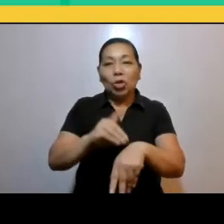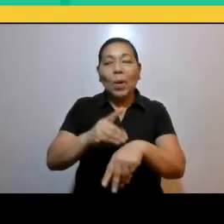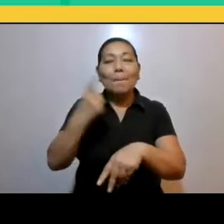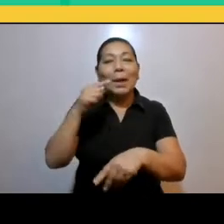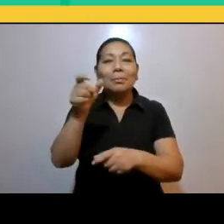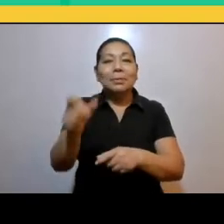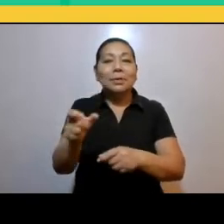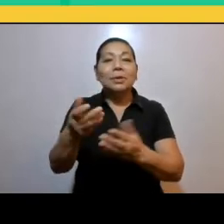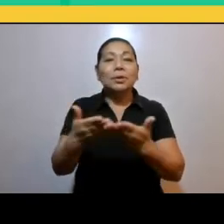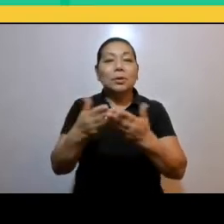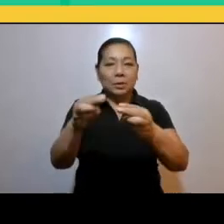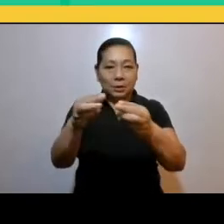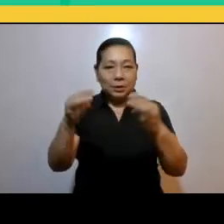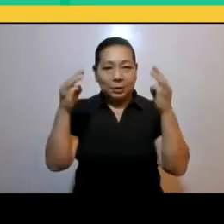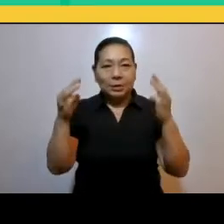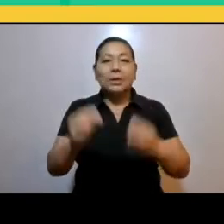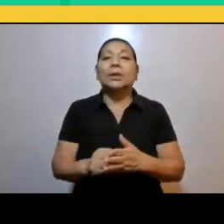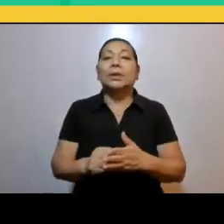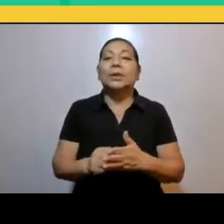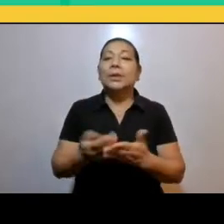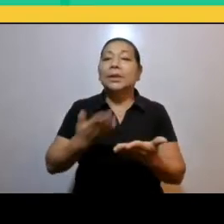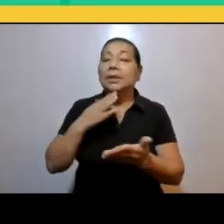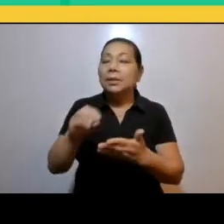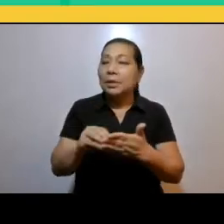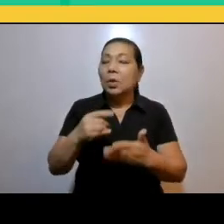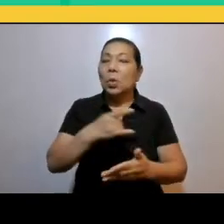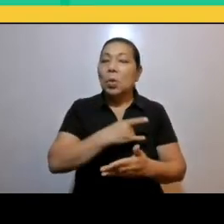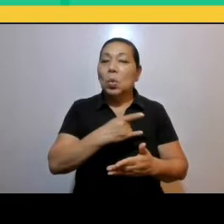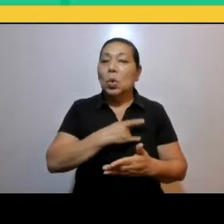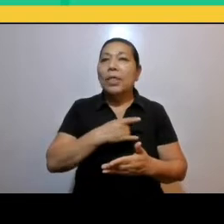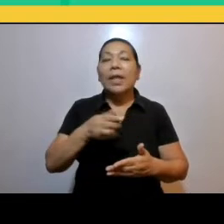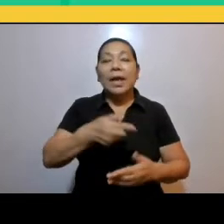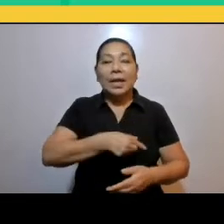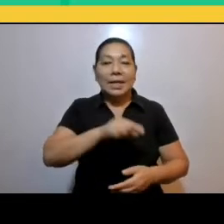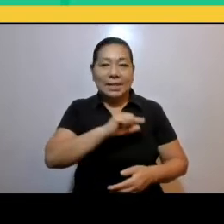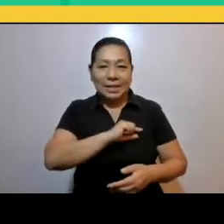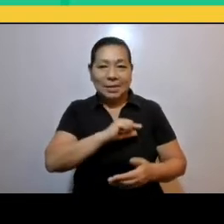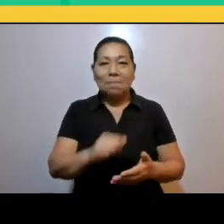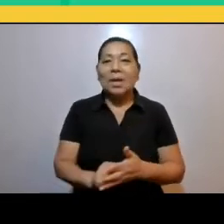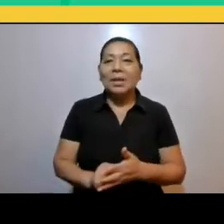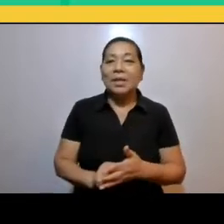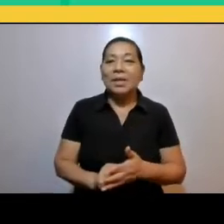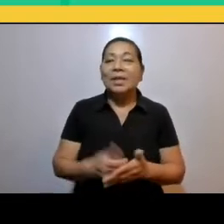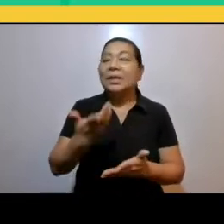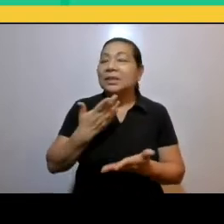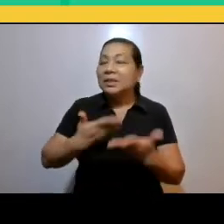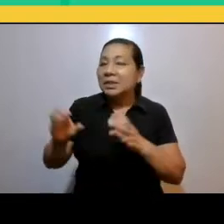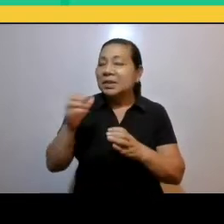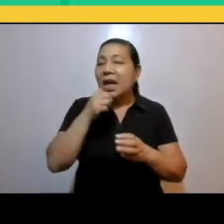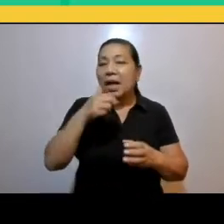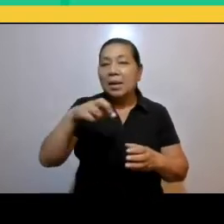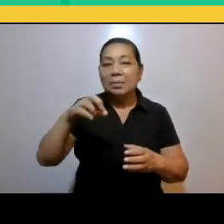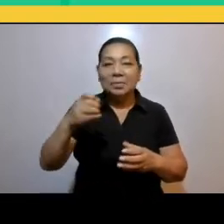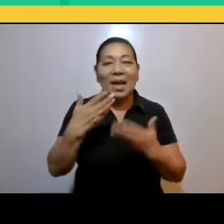Además tiene una maestría en gestión hospitalaria y de servicios sanitarios de la Universidad de Barcelona y es profesor de la UPC, de la Universidad de Ciencias Aplicadas. Muchas